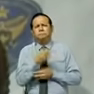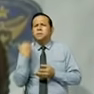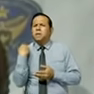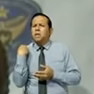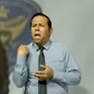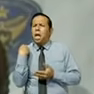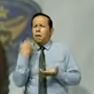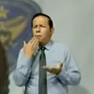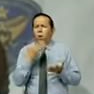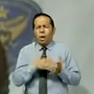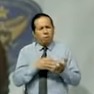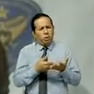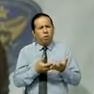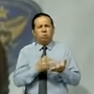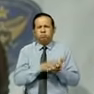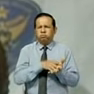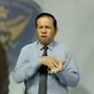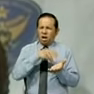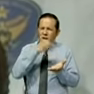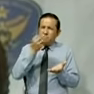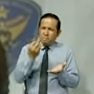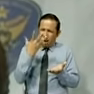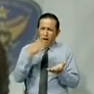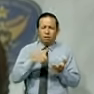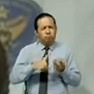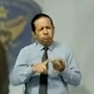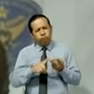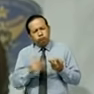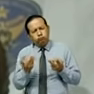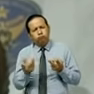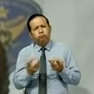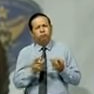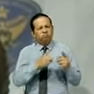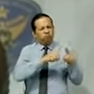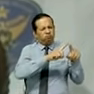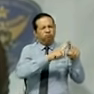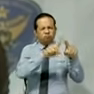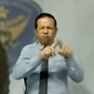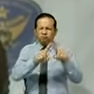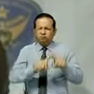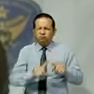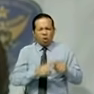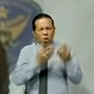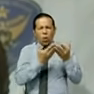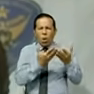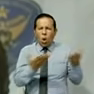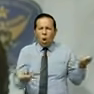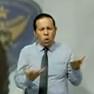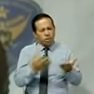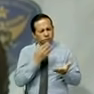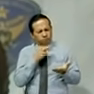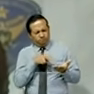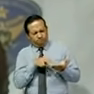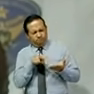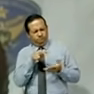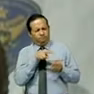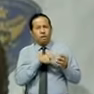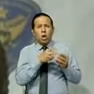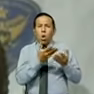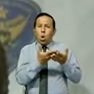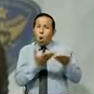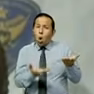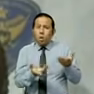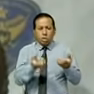los cortes, como es harina, tenemos también diferentes tipos de raspadura de pintura que eran mezcladas con la pasta